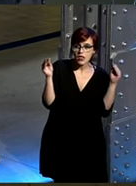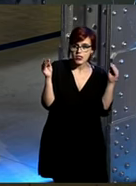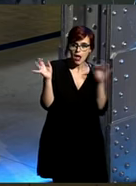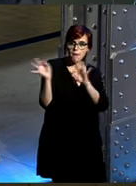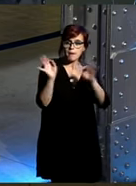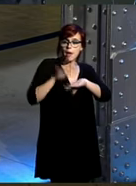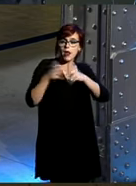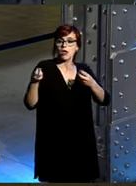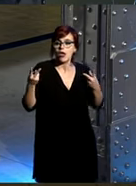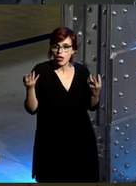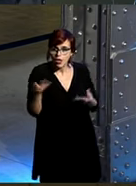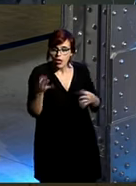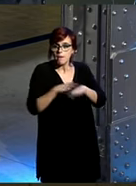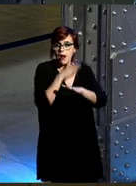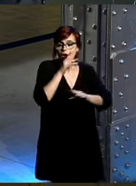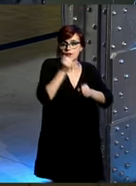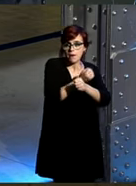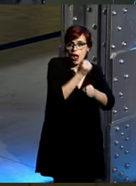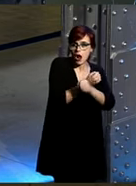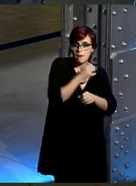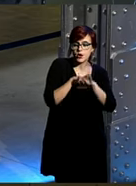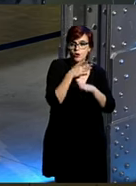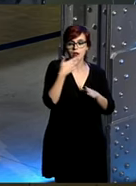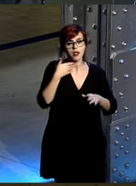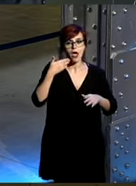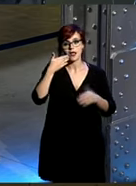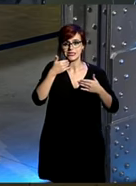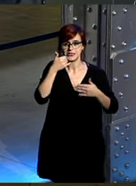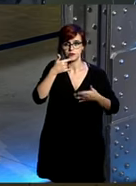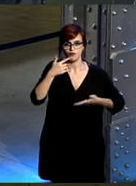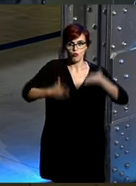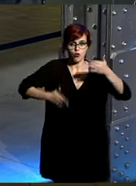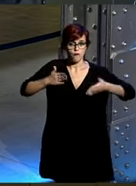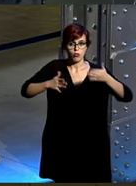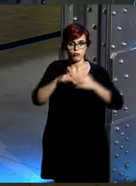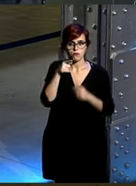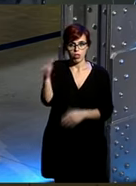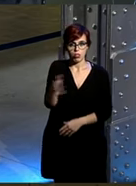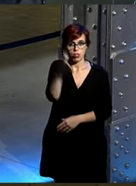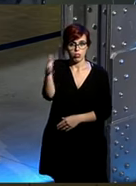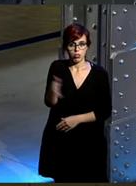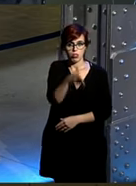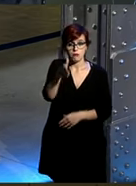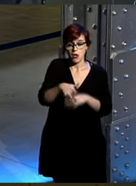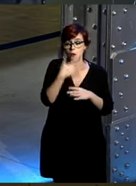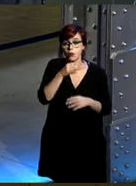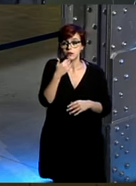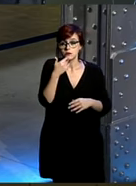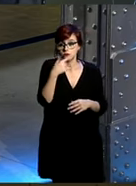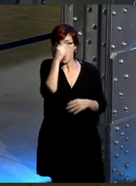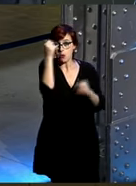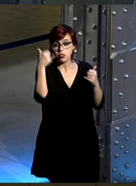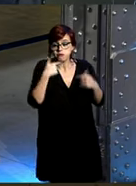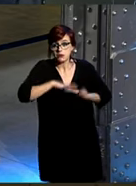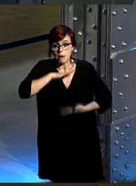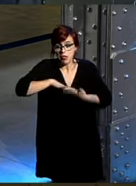trabajo, para la empresa. Entonces sí. lo que buscabas era casi un autómata, ¿no? Que sabía hacer una serie de cosas y que corría el peligro de quedarse obsoleto y te olvidabas de